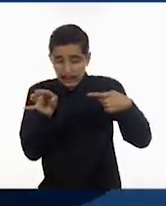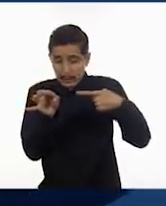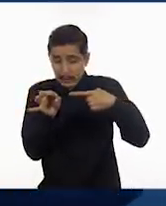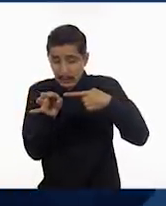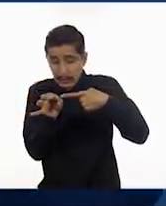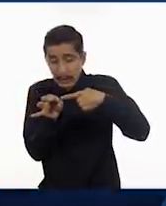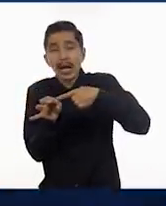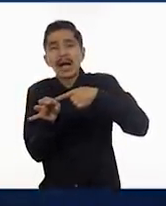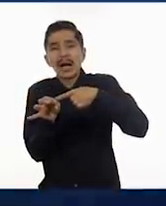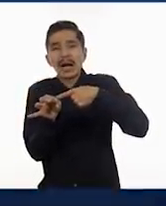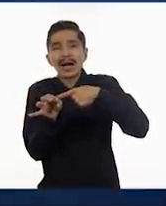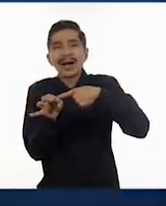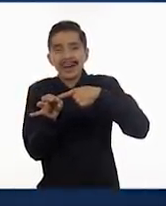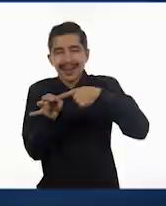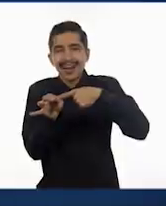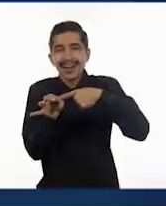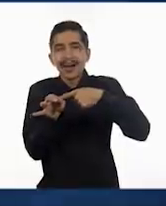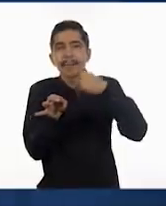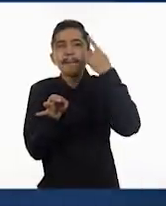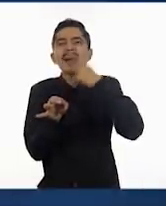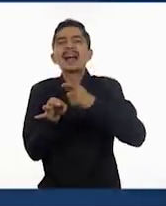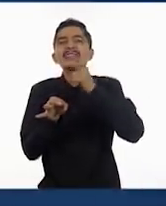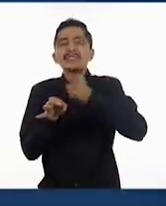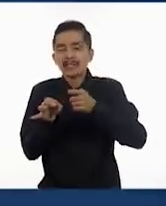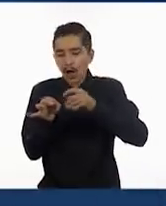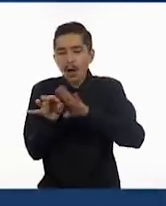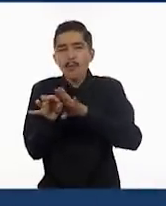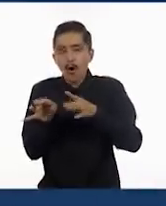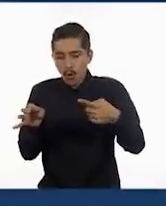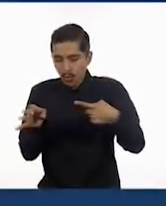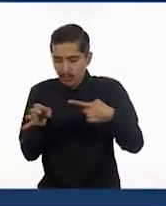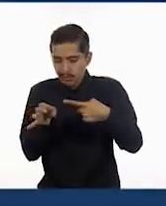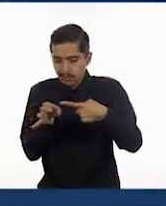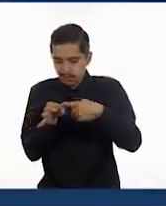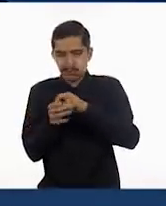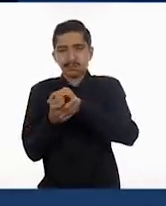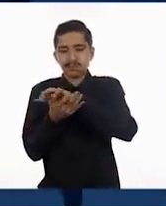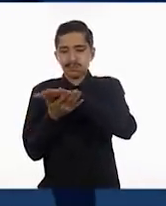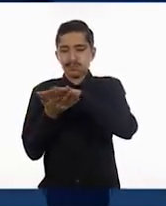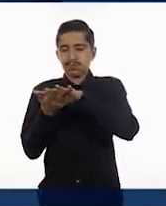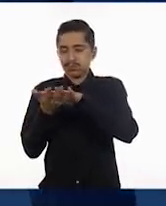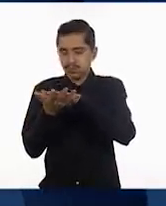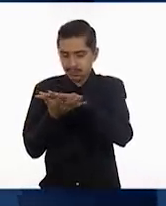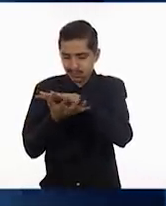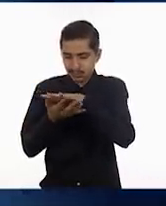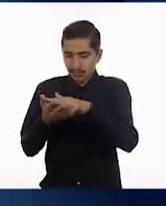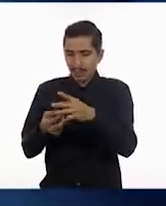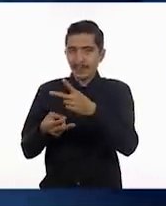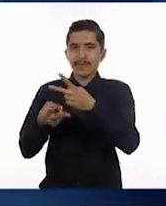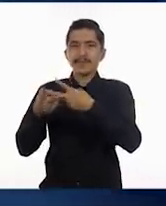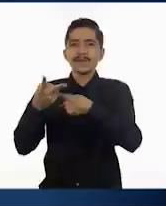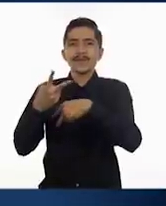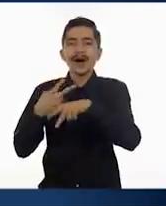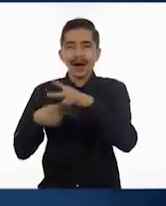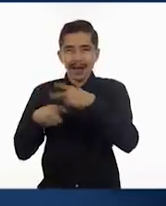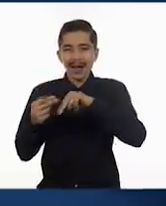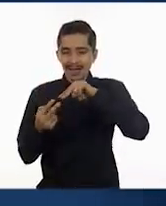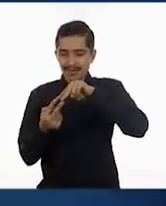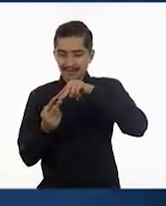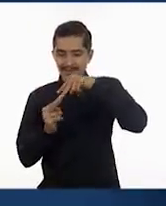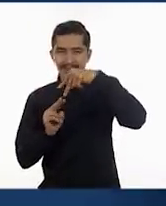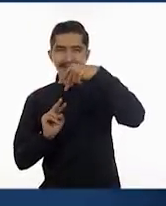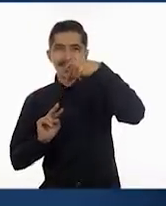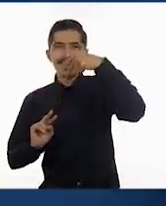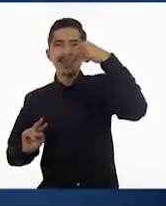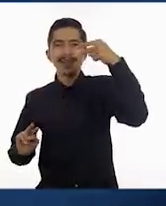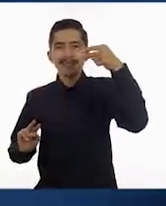el objetivo de que sus núcleos se junten para hacer la combinación de material genético del óvulo y